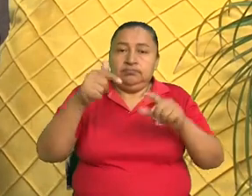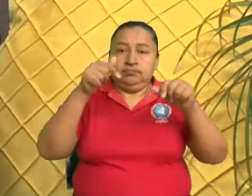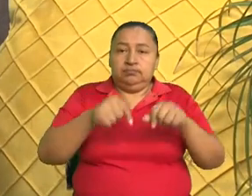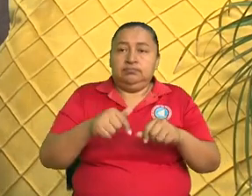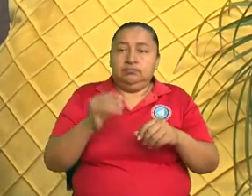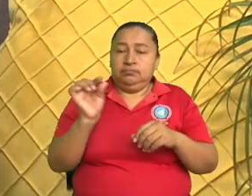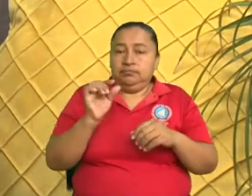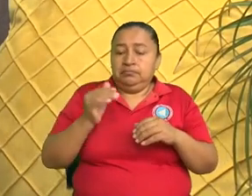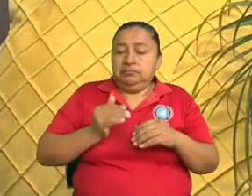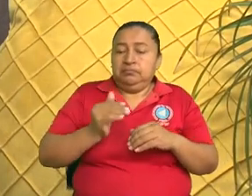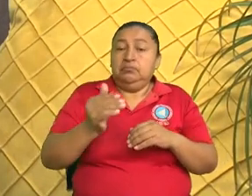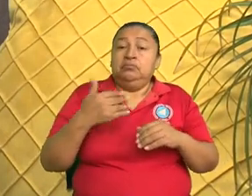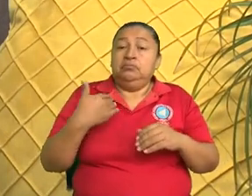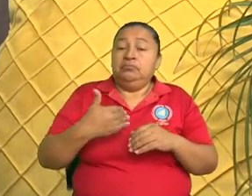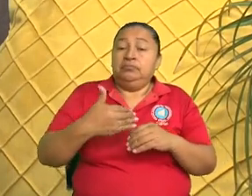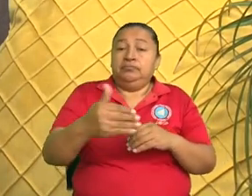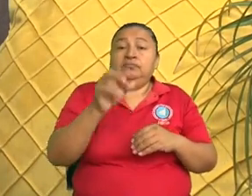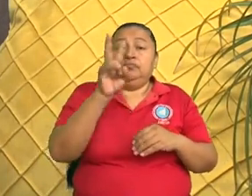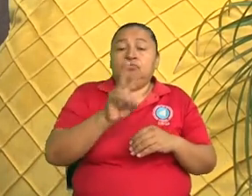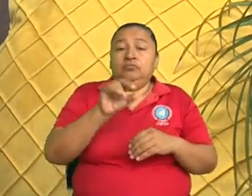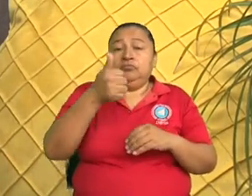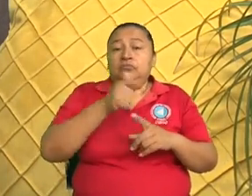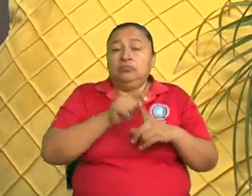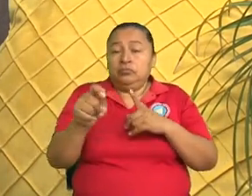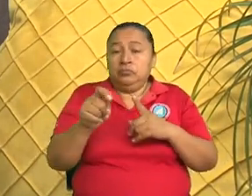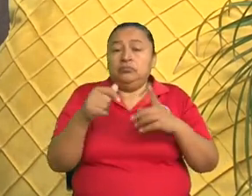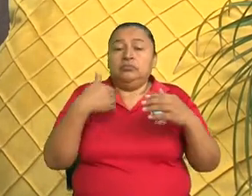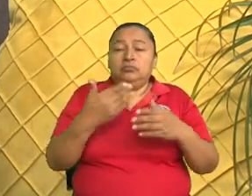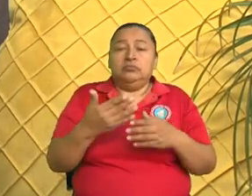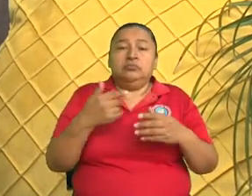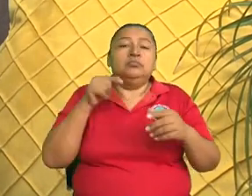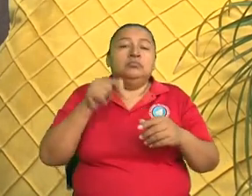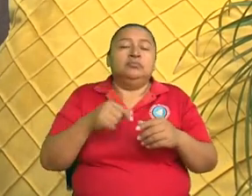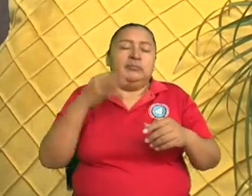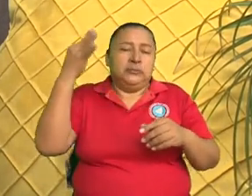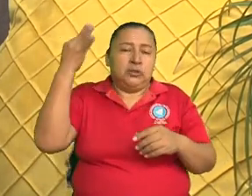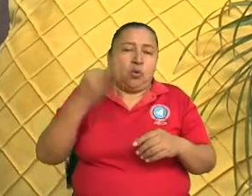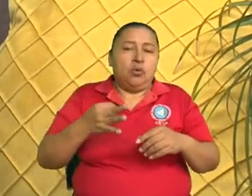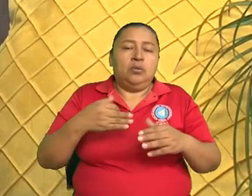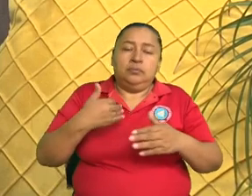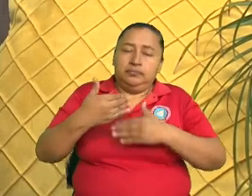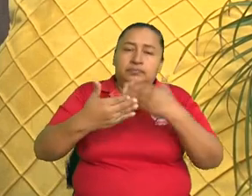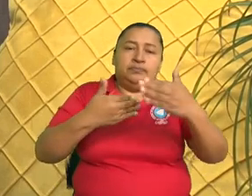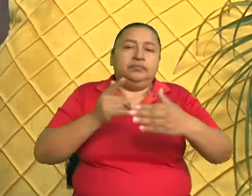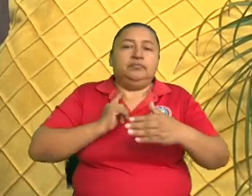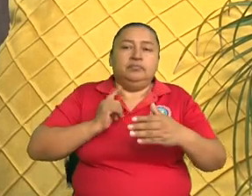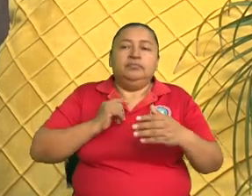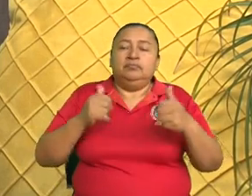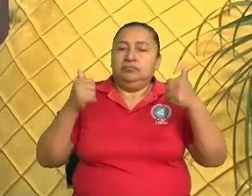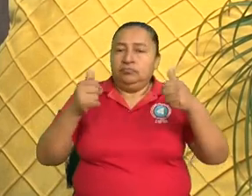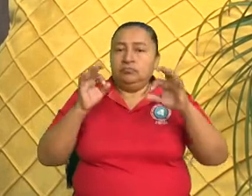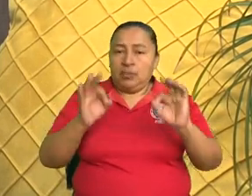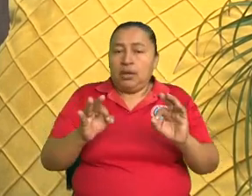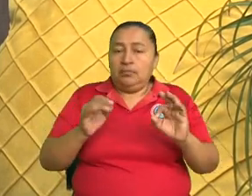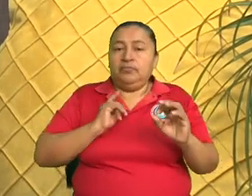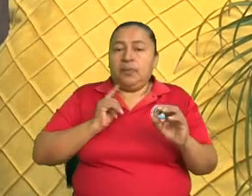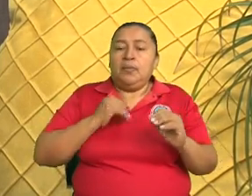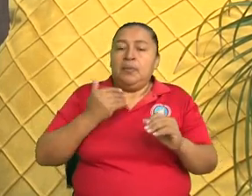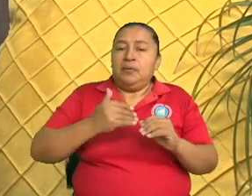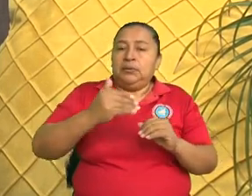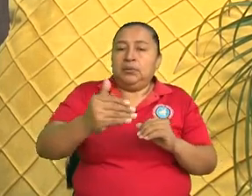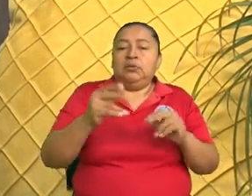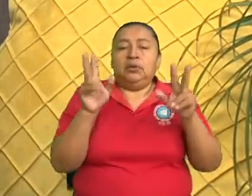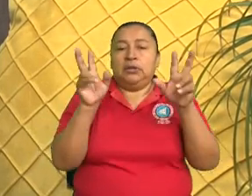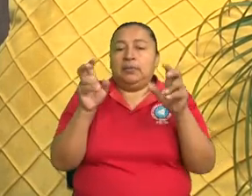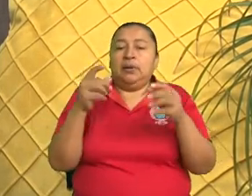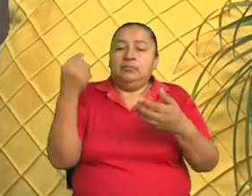ya vamos avanzando en este segundo semestre con la certeza de que vamos a salir muy bien. Estamos avanzando